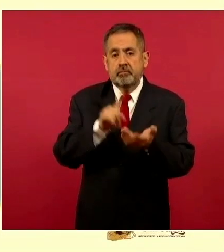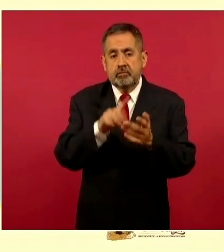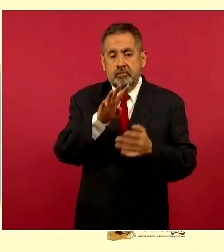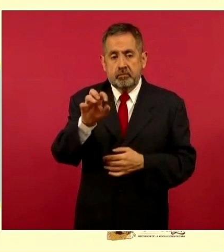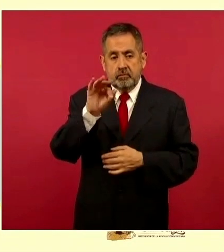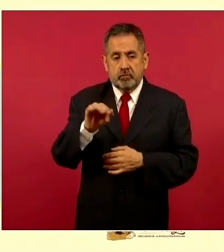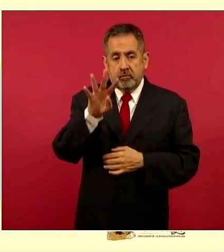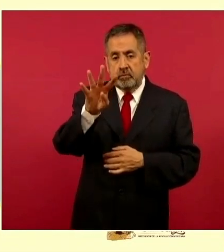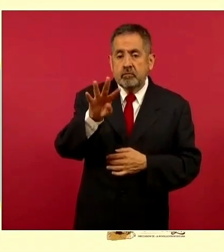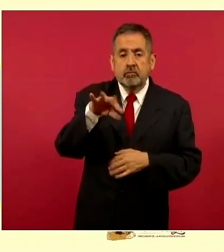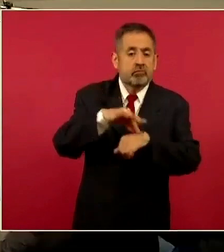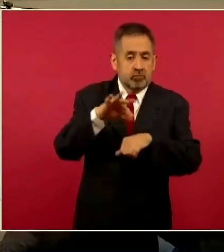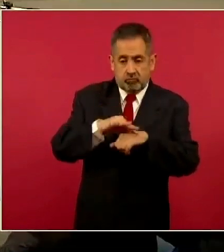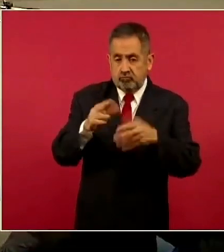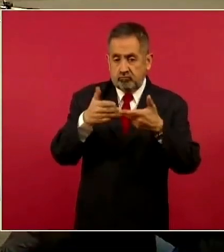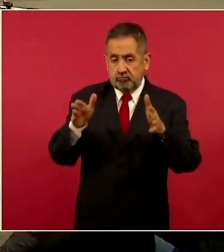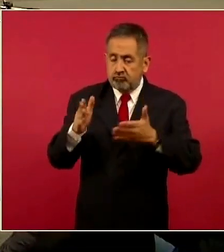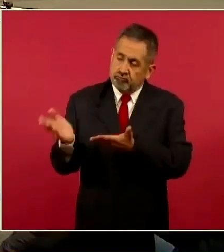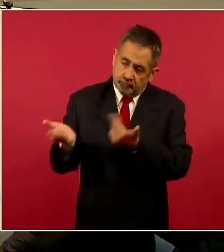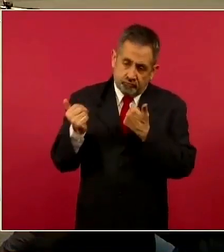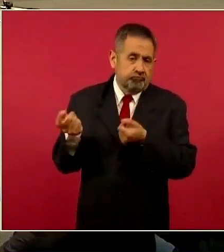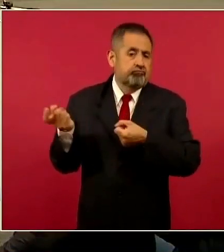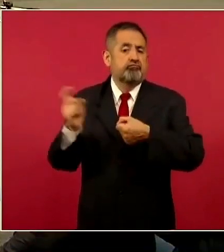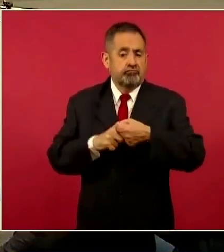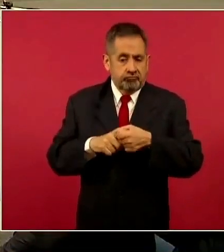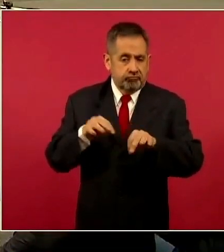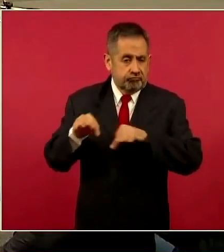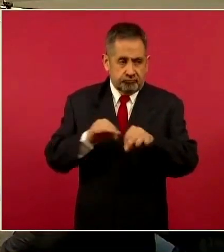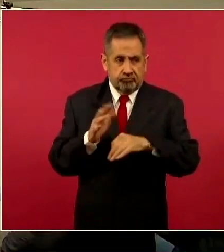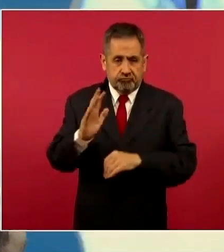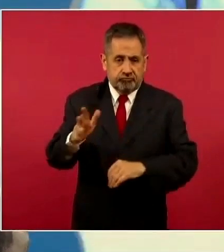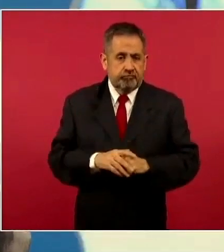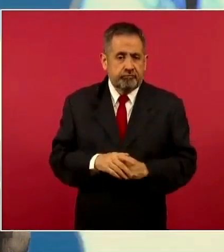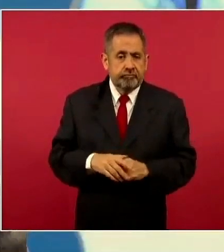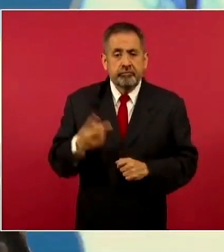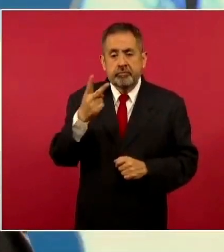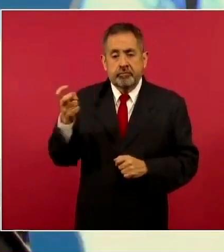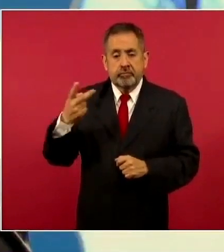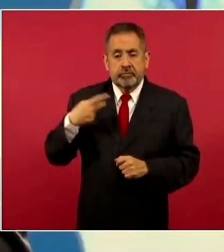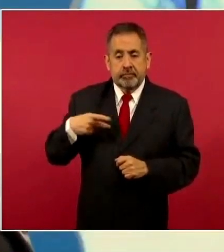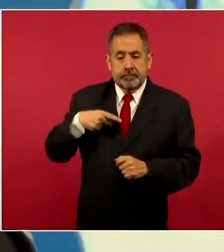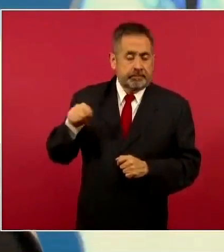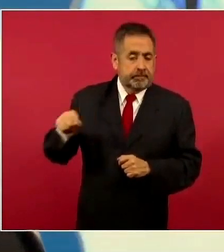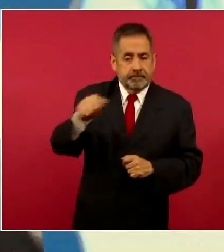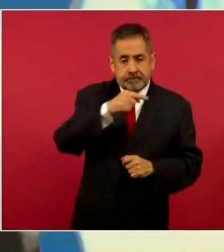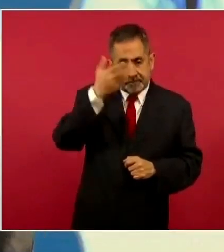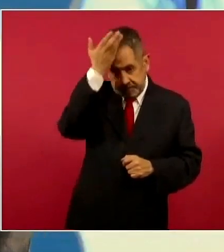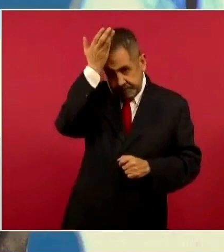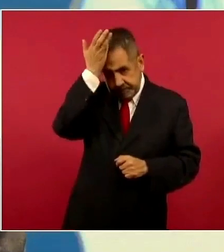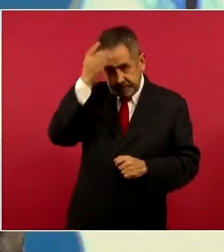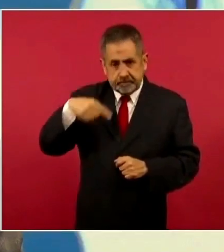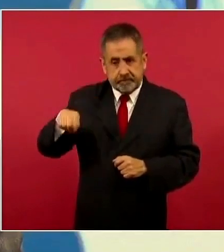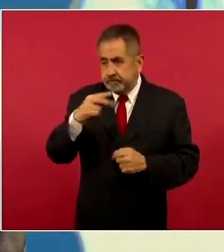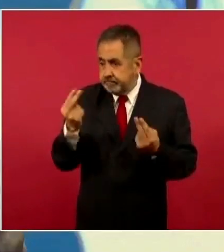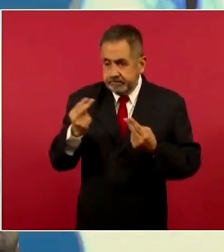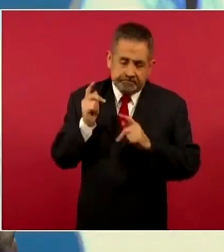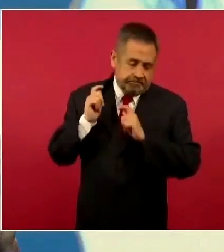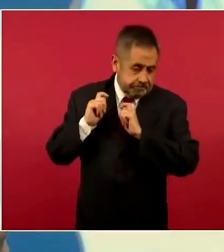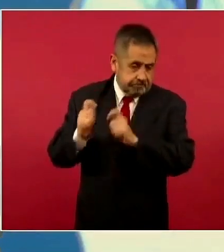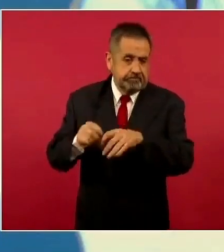médicos especialistas y generales, así como más de 200 personas de la categoría de enfermería que hacían falta